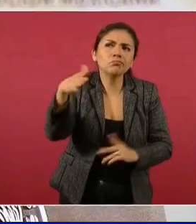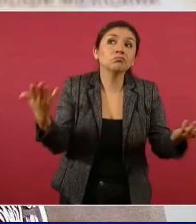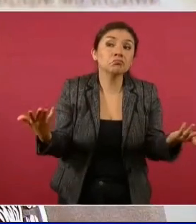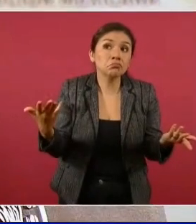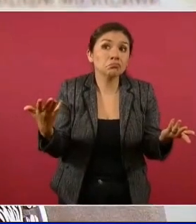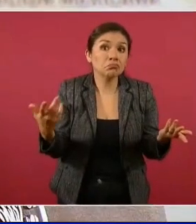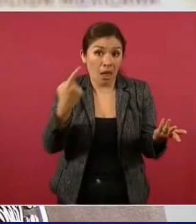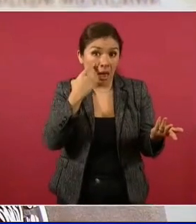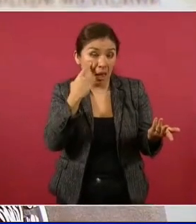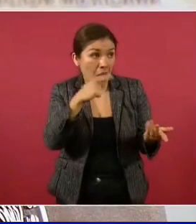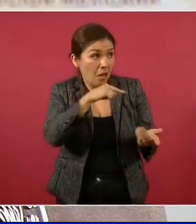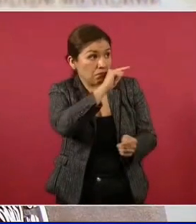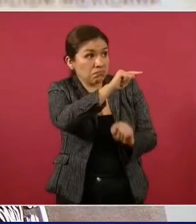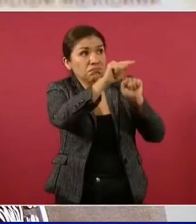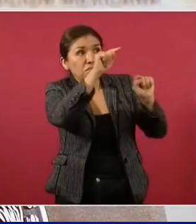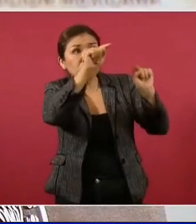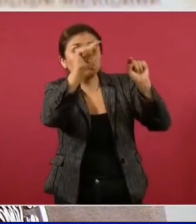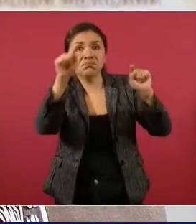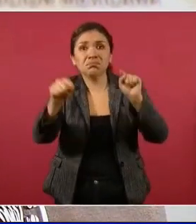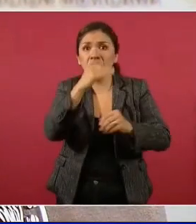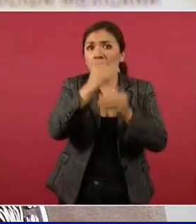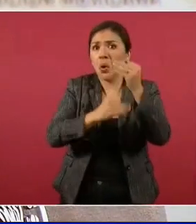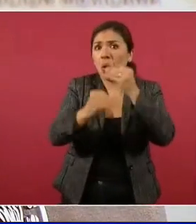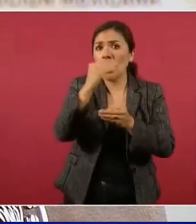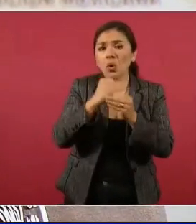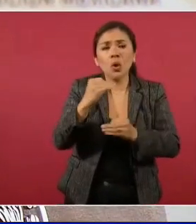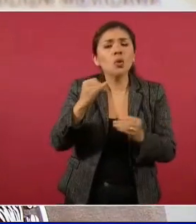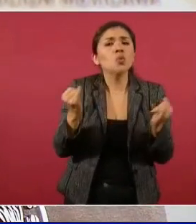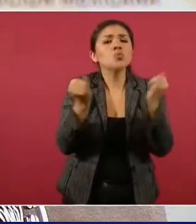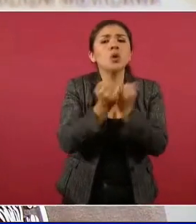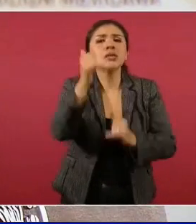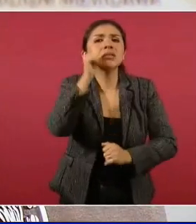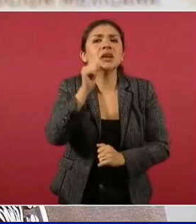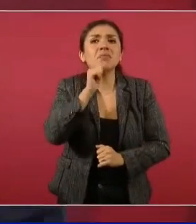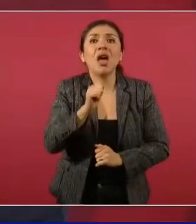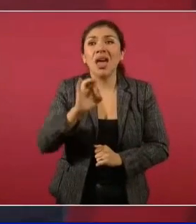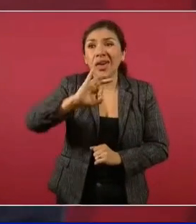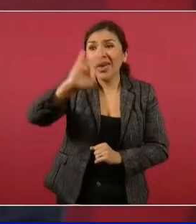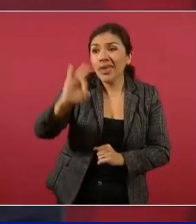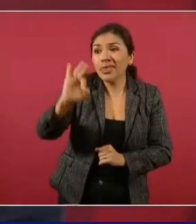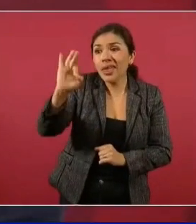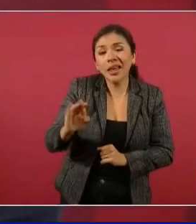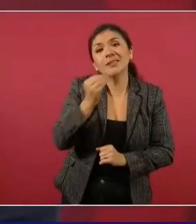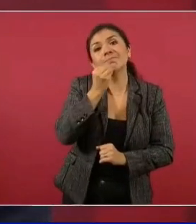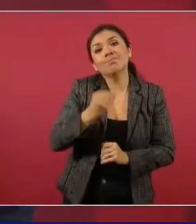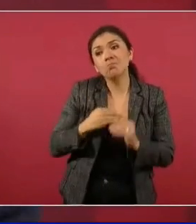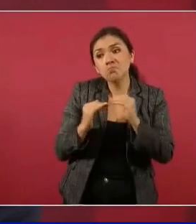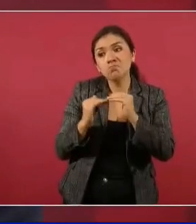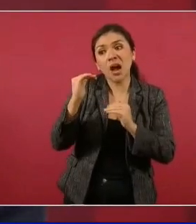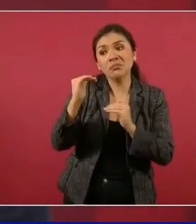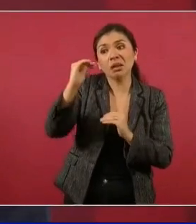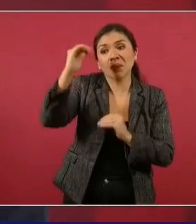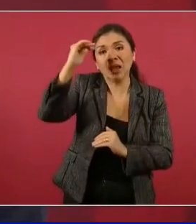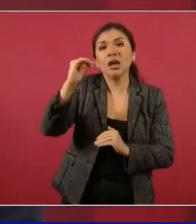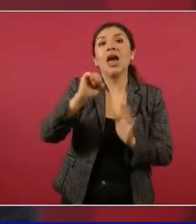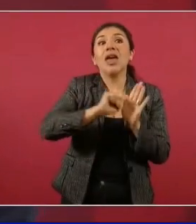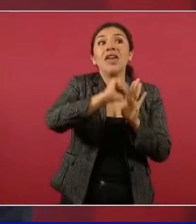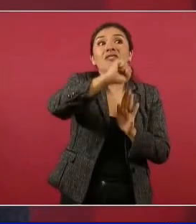todos lados la fórmula es aumentar tasa para bajar